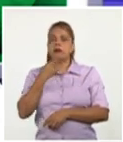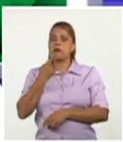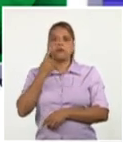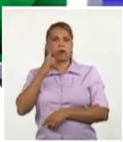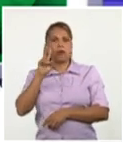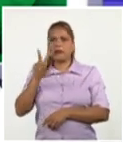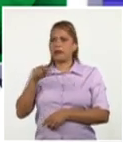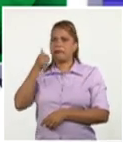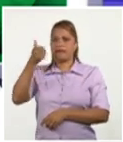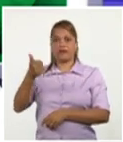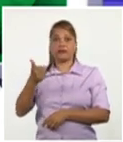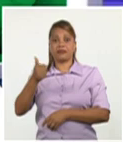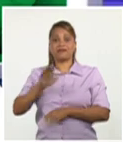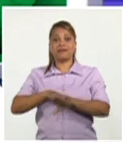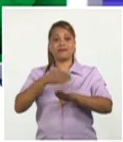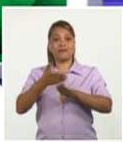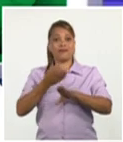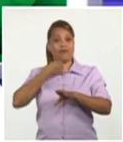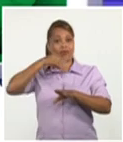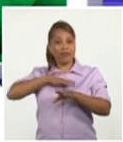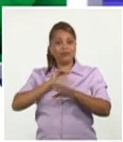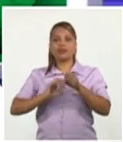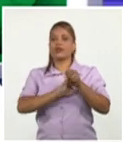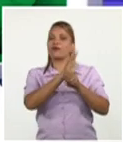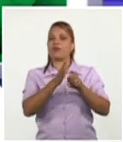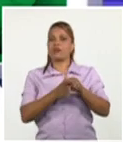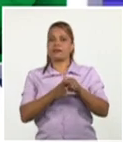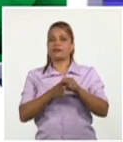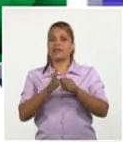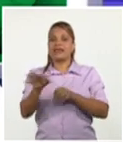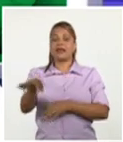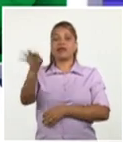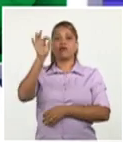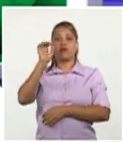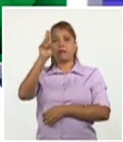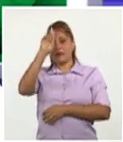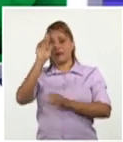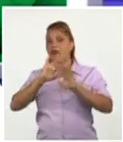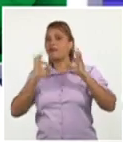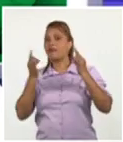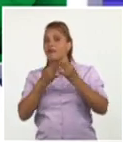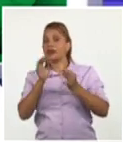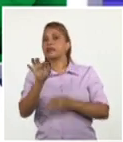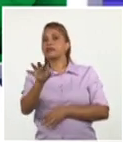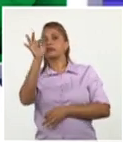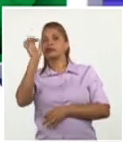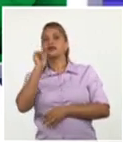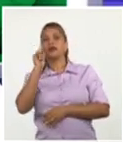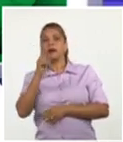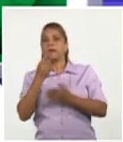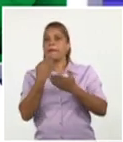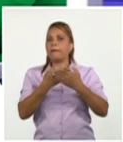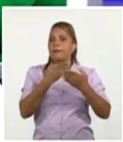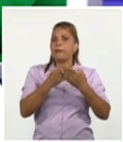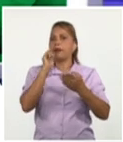que se hace en su centro de trabajo. Resultó positiva el test de antígeno, después se